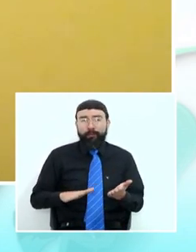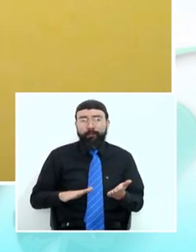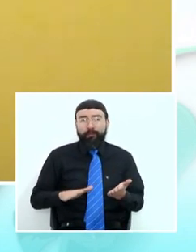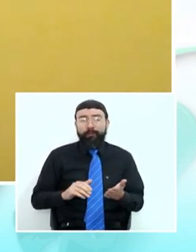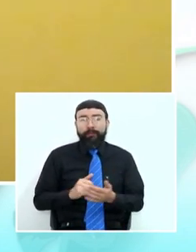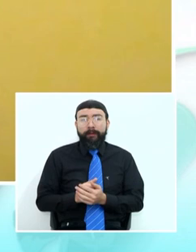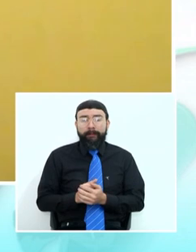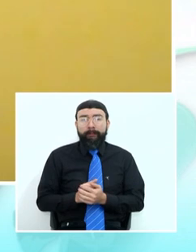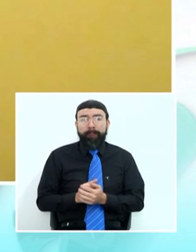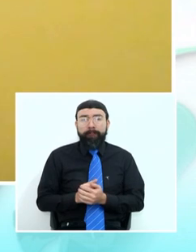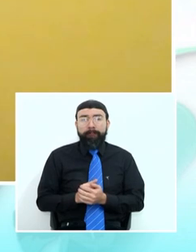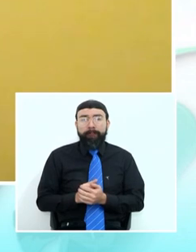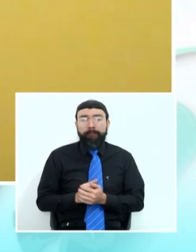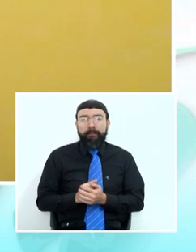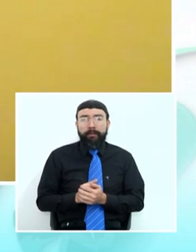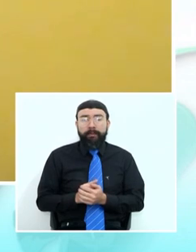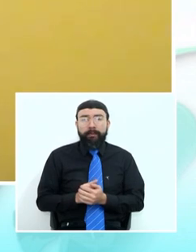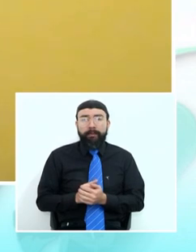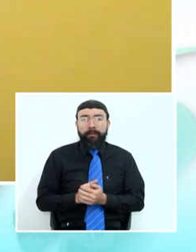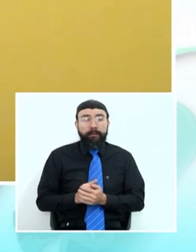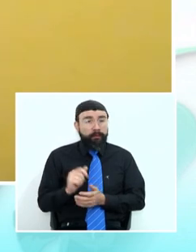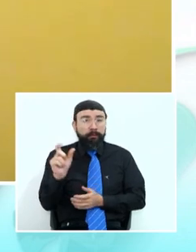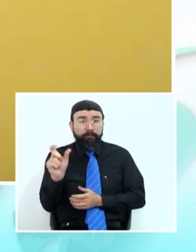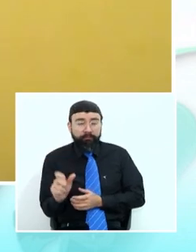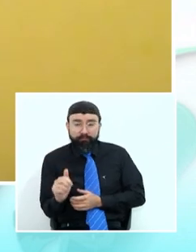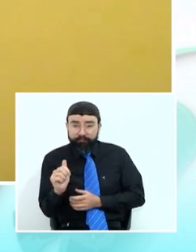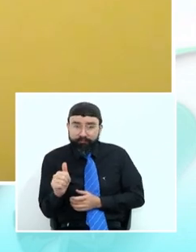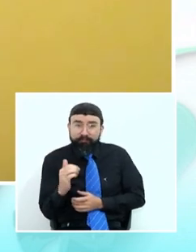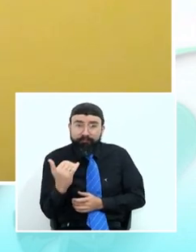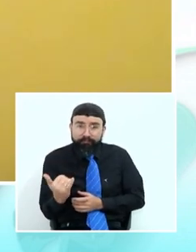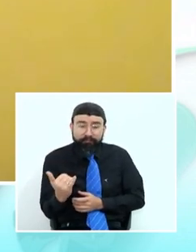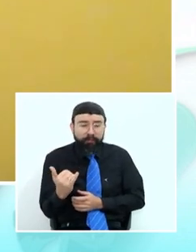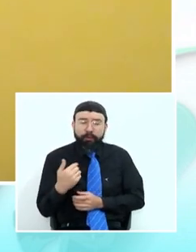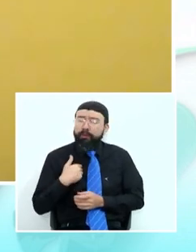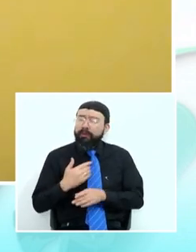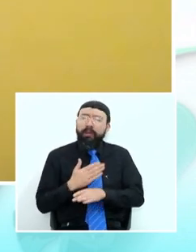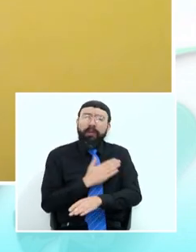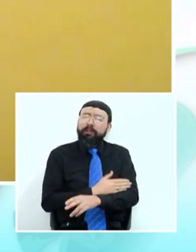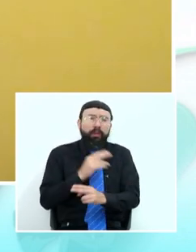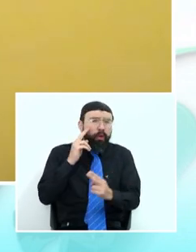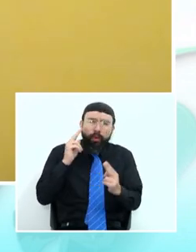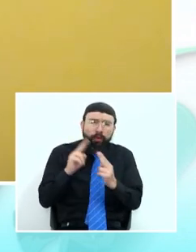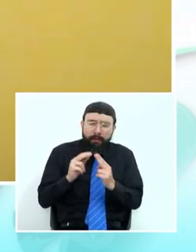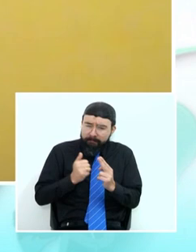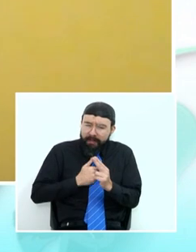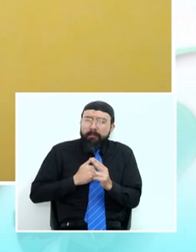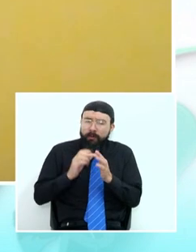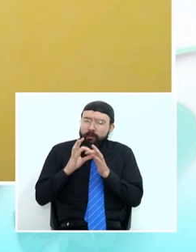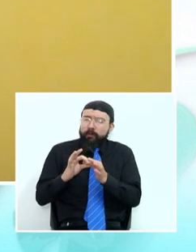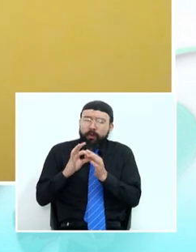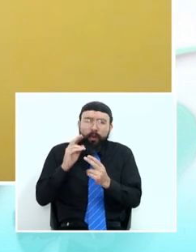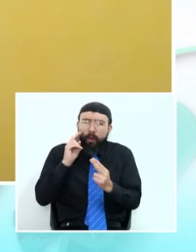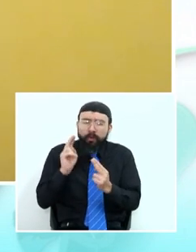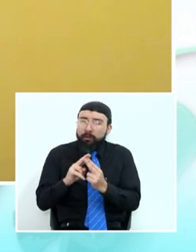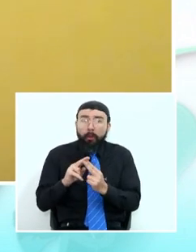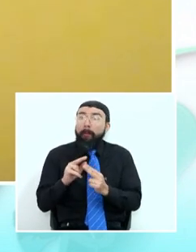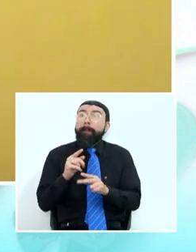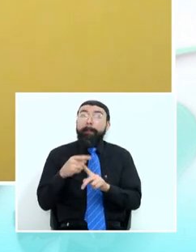Payán. Payán, que también no lo conocí personalmente, pero sí conocí mucho su